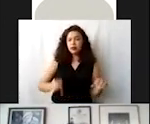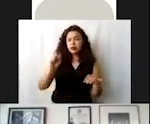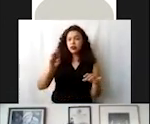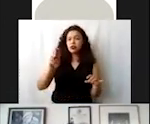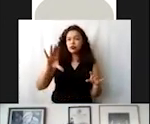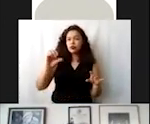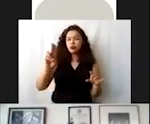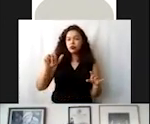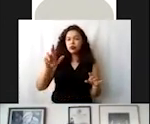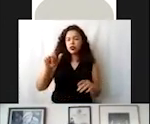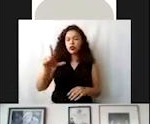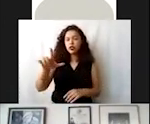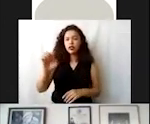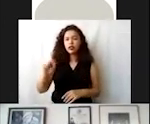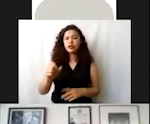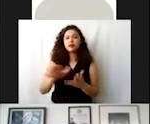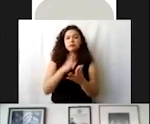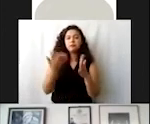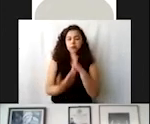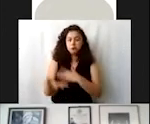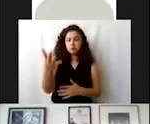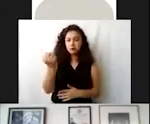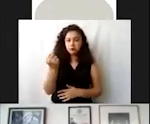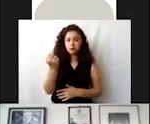la fracción 9,